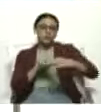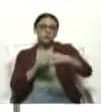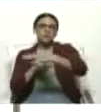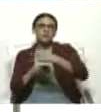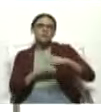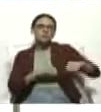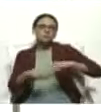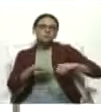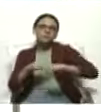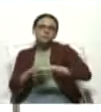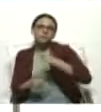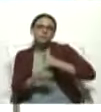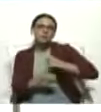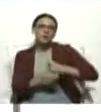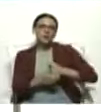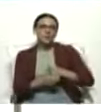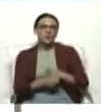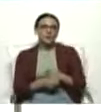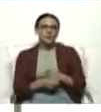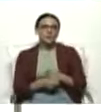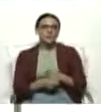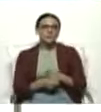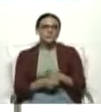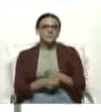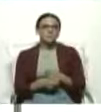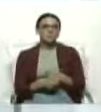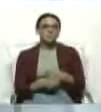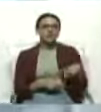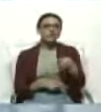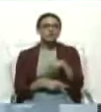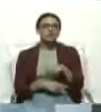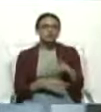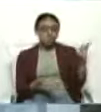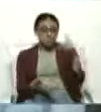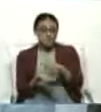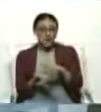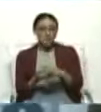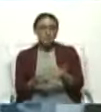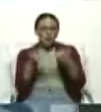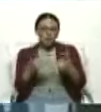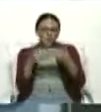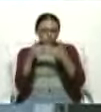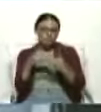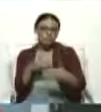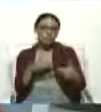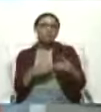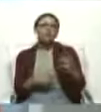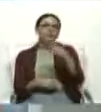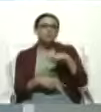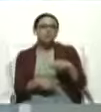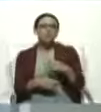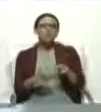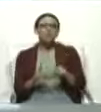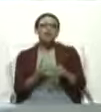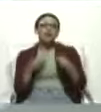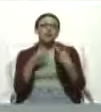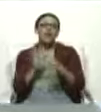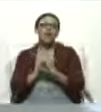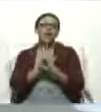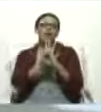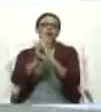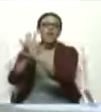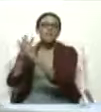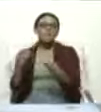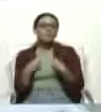sentido, esta jornada ha llegado para quedarse, ha sido ejemplarizante, ha sido un